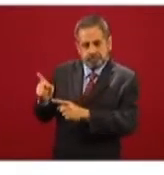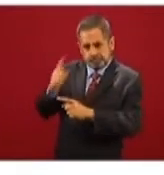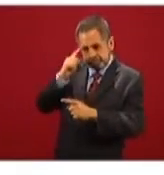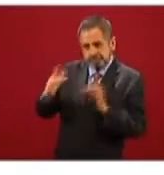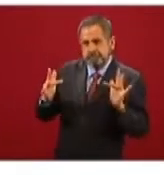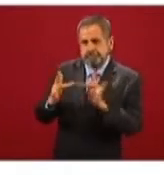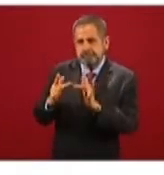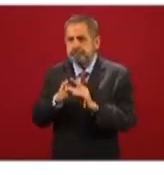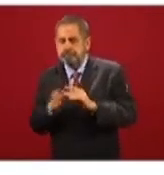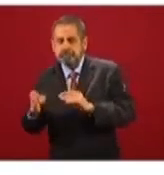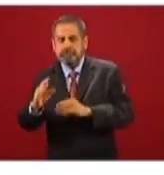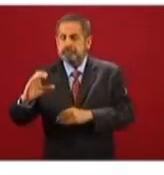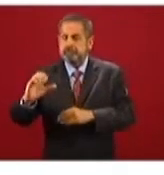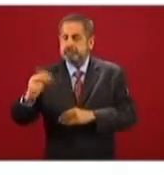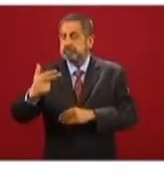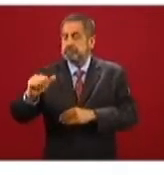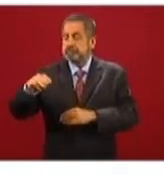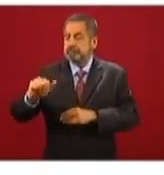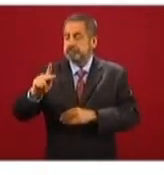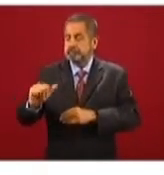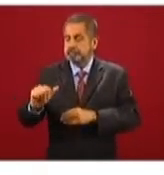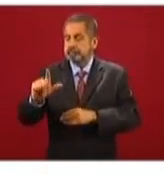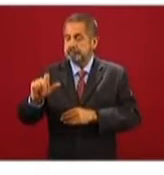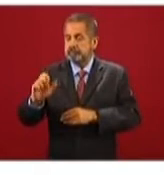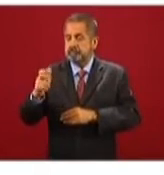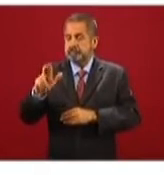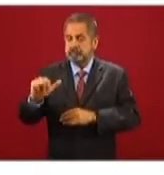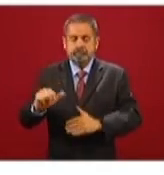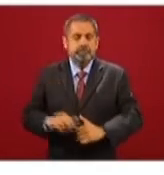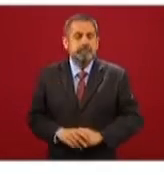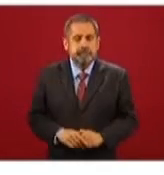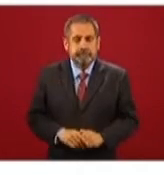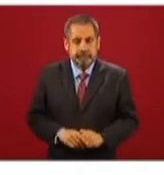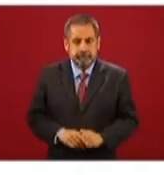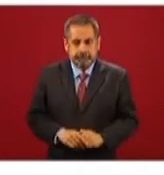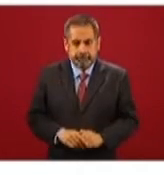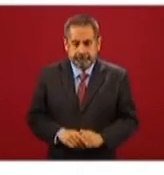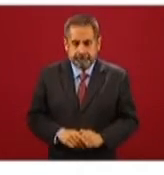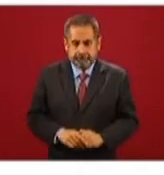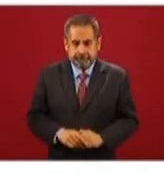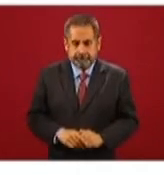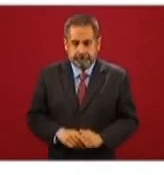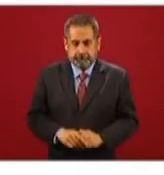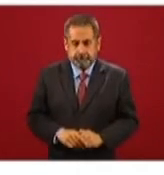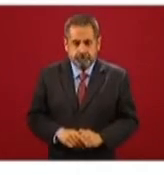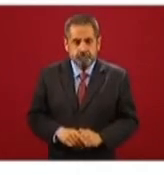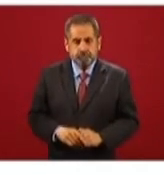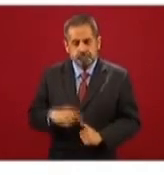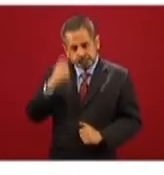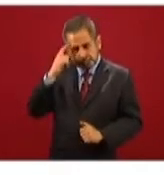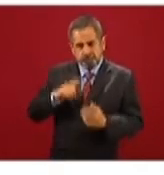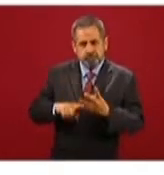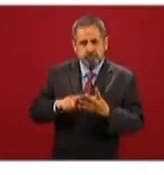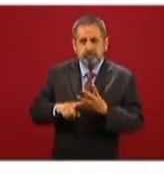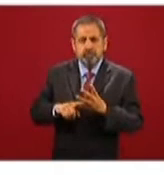conectar con la Chamapa Lechería. La número 3 es el Mexibus 4. Ya está